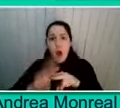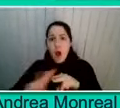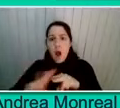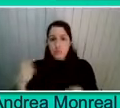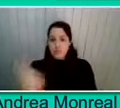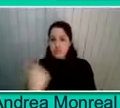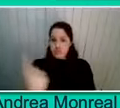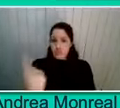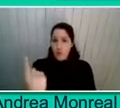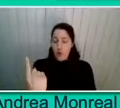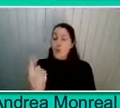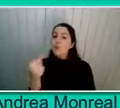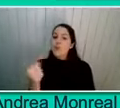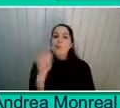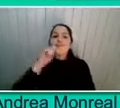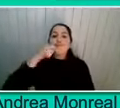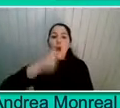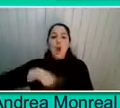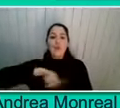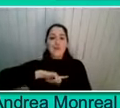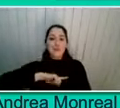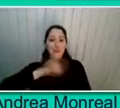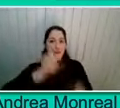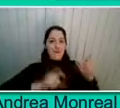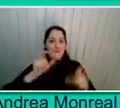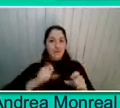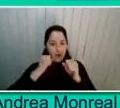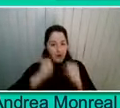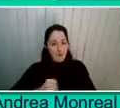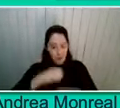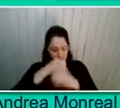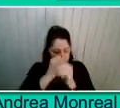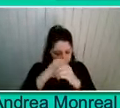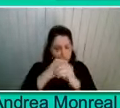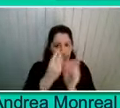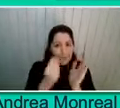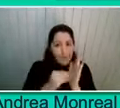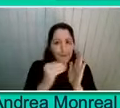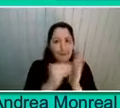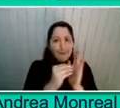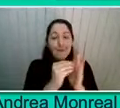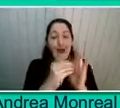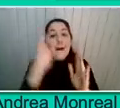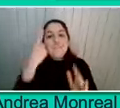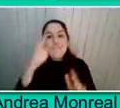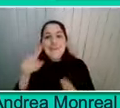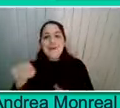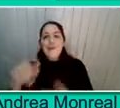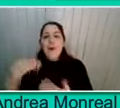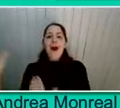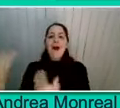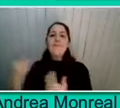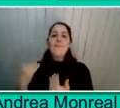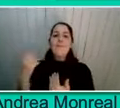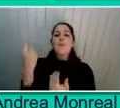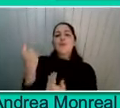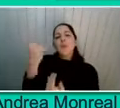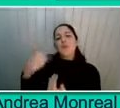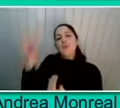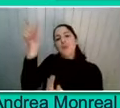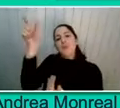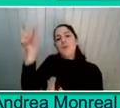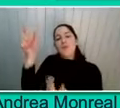capacidad, mantener cierto número de muestras en forma manual, pero apoyarnos con muestras